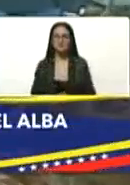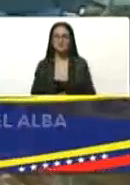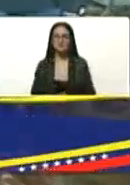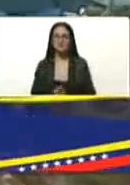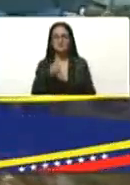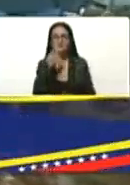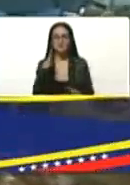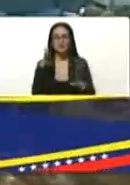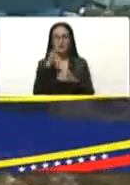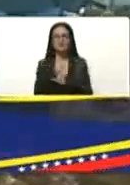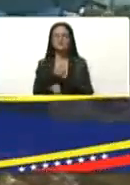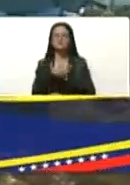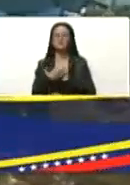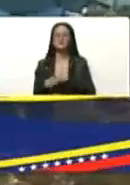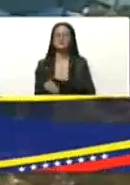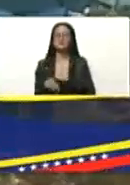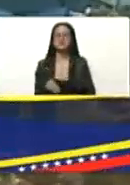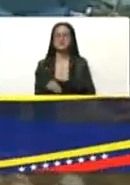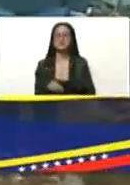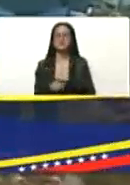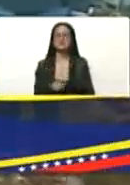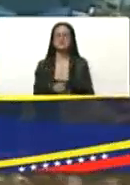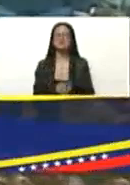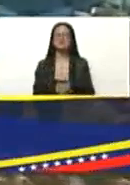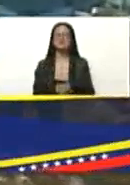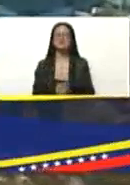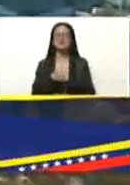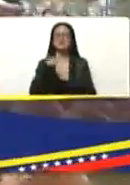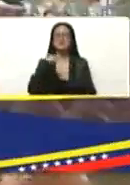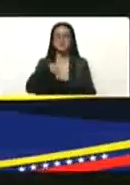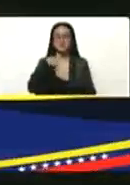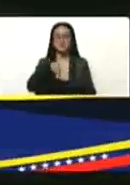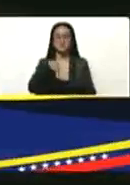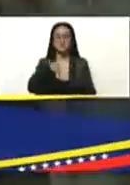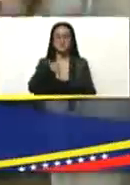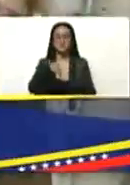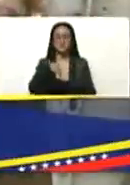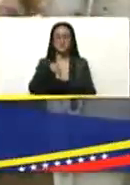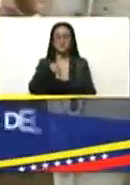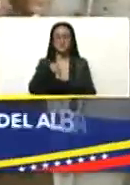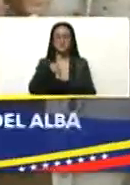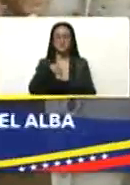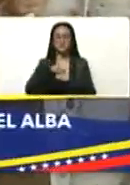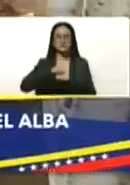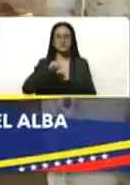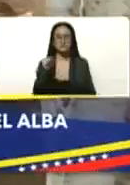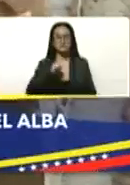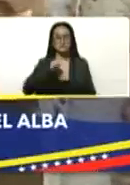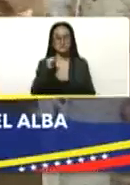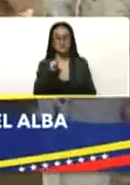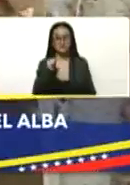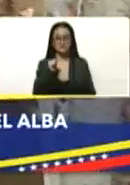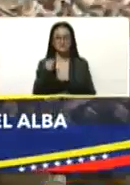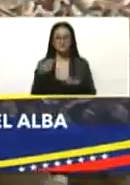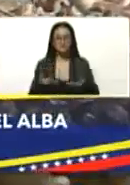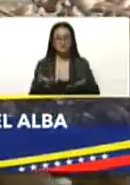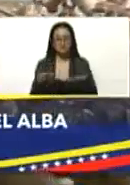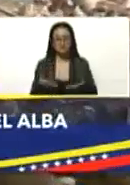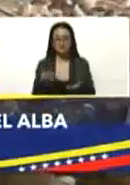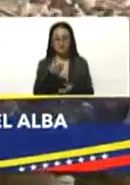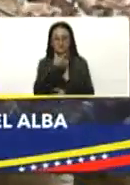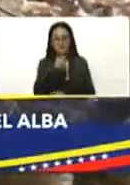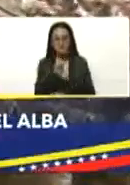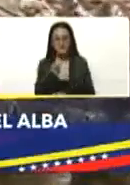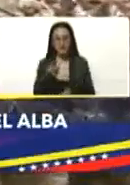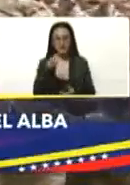Buenas noches, presidente. Aquí estamos en la USA Chupadero de gallina reproductora liviana para huevos para el consumo